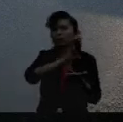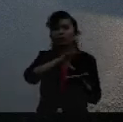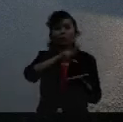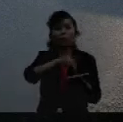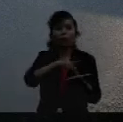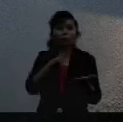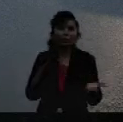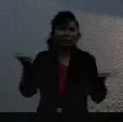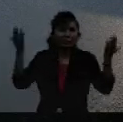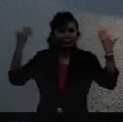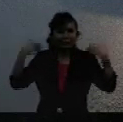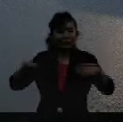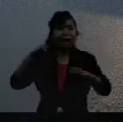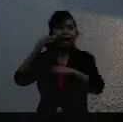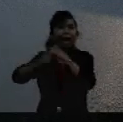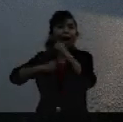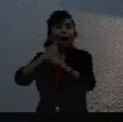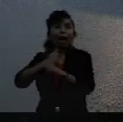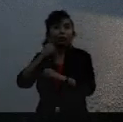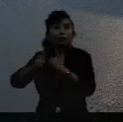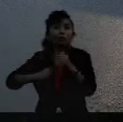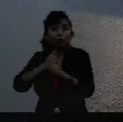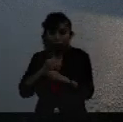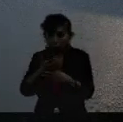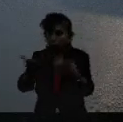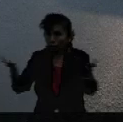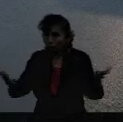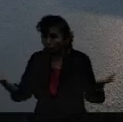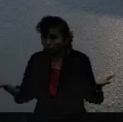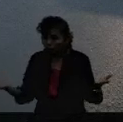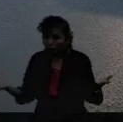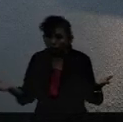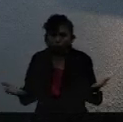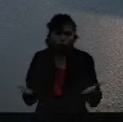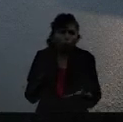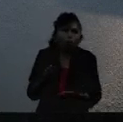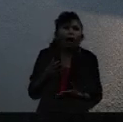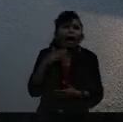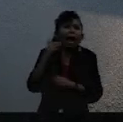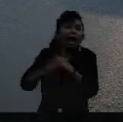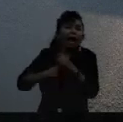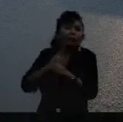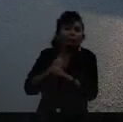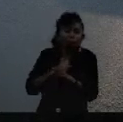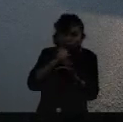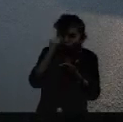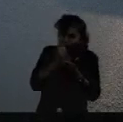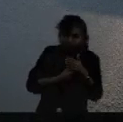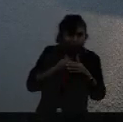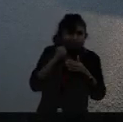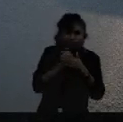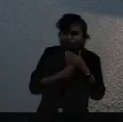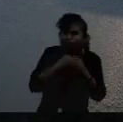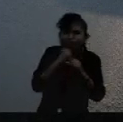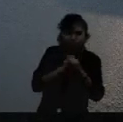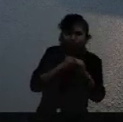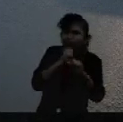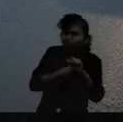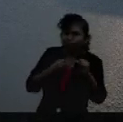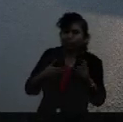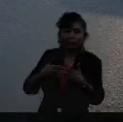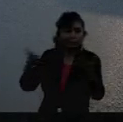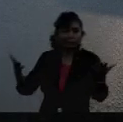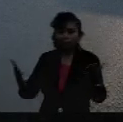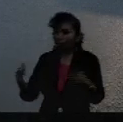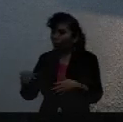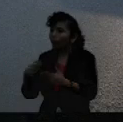que durante tantos años díganme si no Amigas y amigos dignatarios Cuántos años luchando por una puerta al mar en Felipe